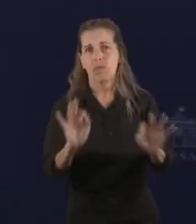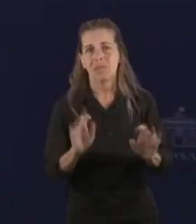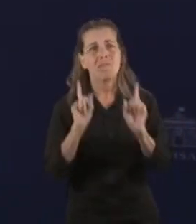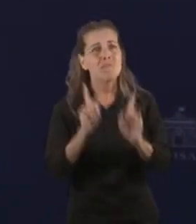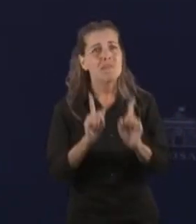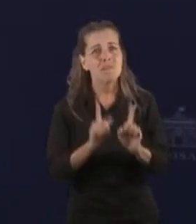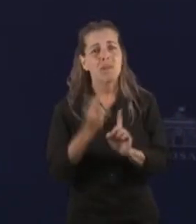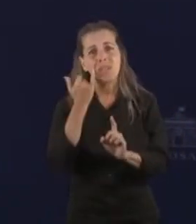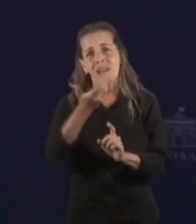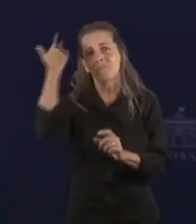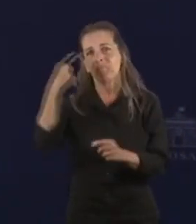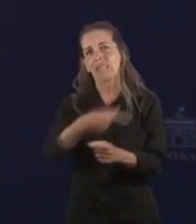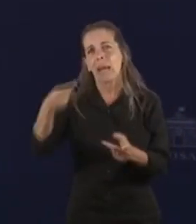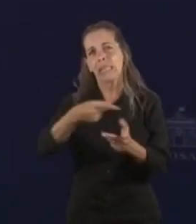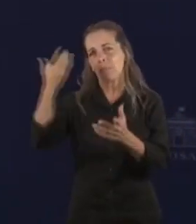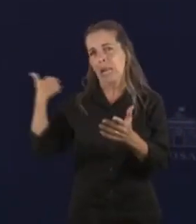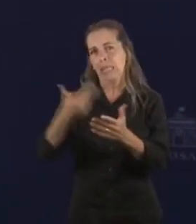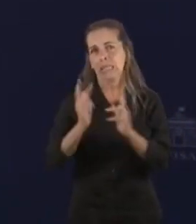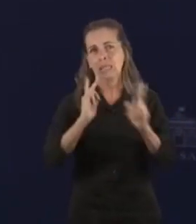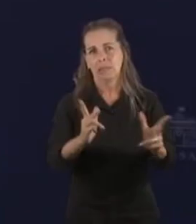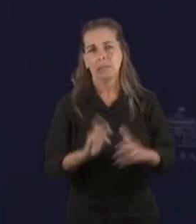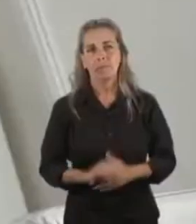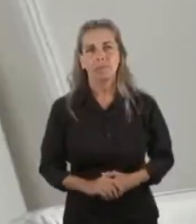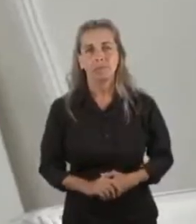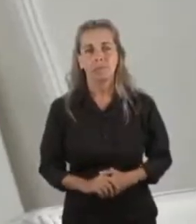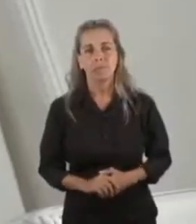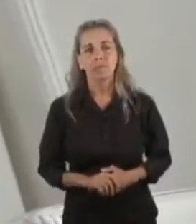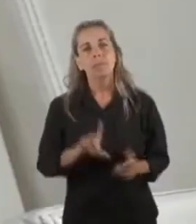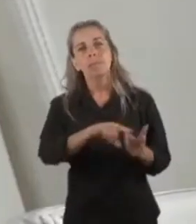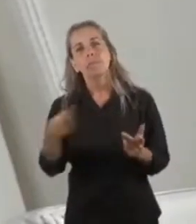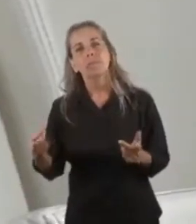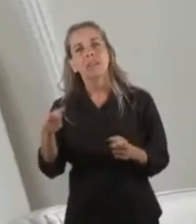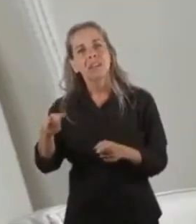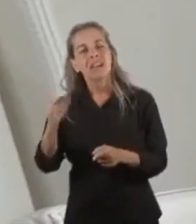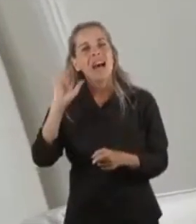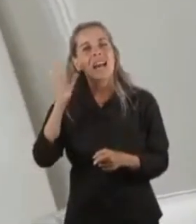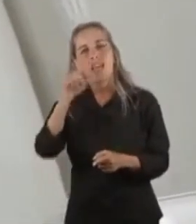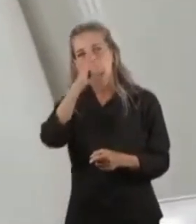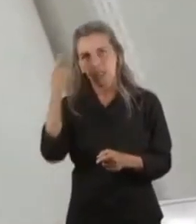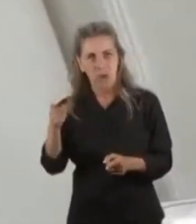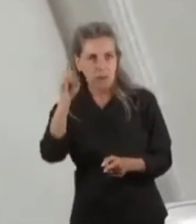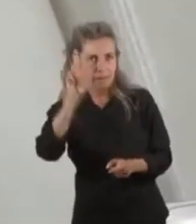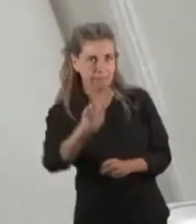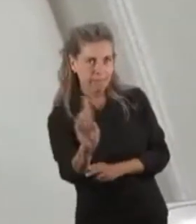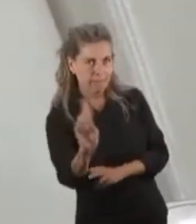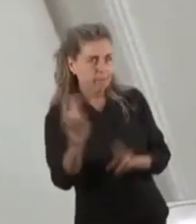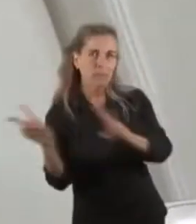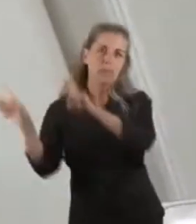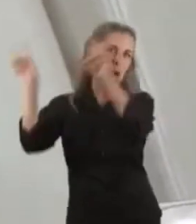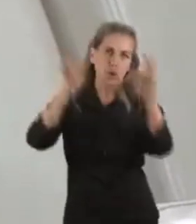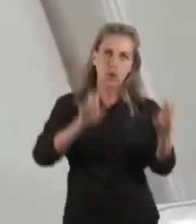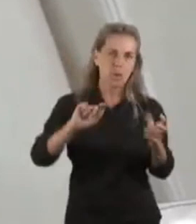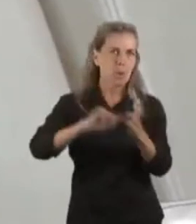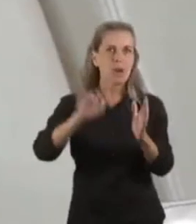diciendo desde hace varias semanas Manuel Buen día Hernán mundo de Radio Nacional si me permite lo llevo un tema fuera de la ciudad de Buenos